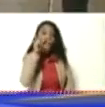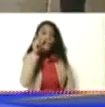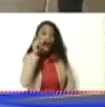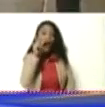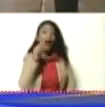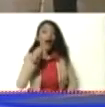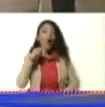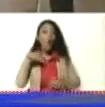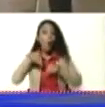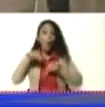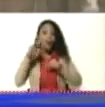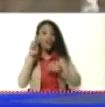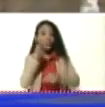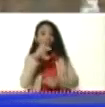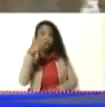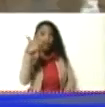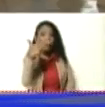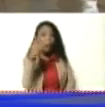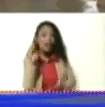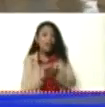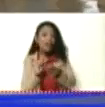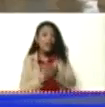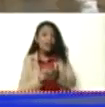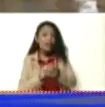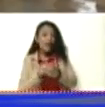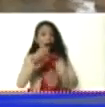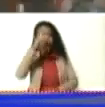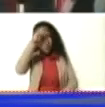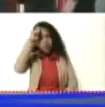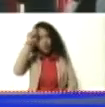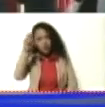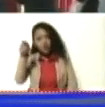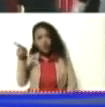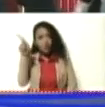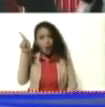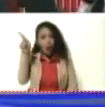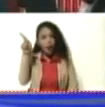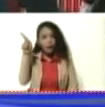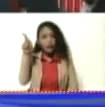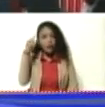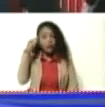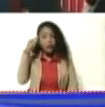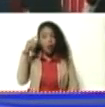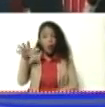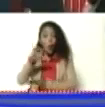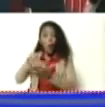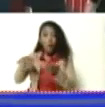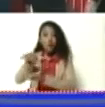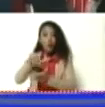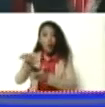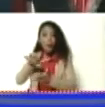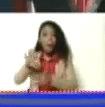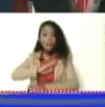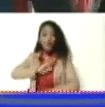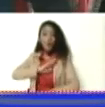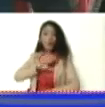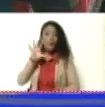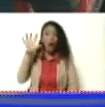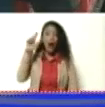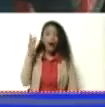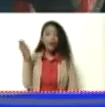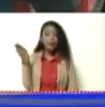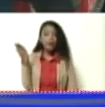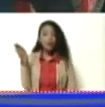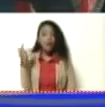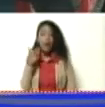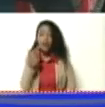discurso de hoy, que vi tres veces, ha reconocido los problemas de su país. Y ha